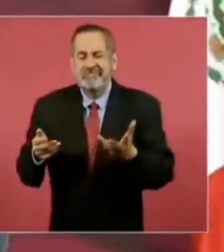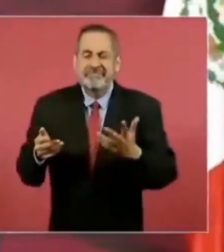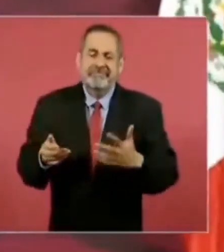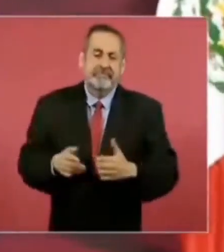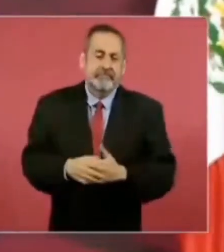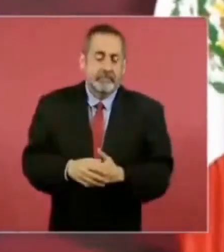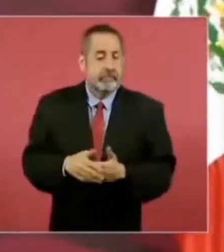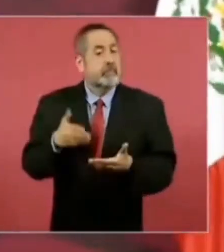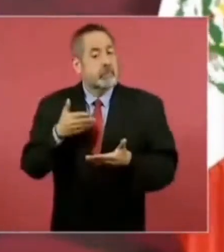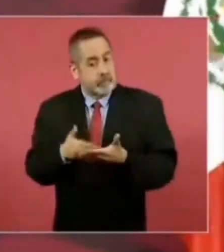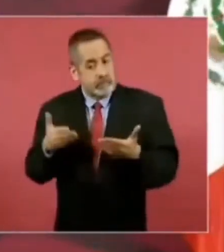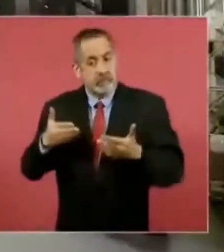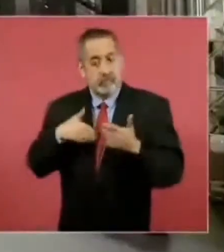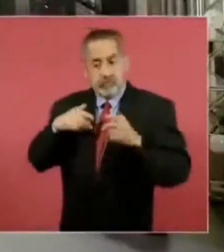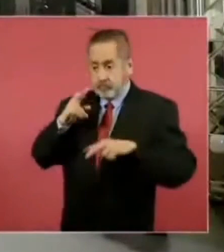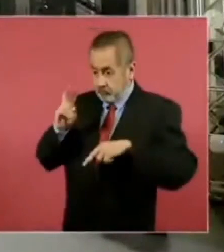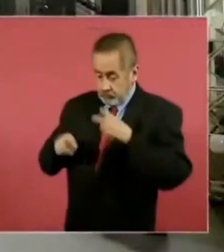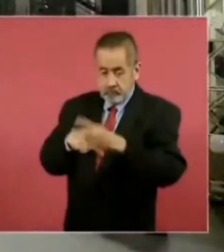Y ahora que fui,